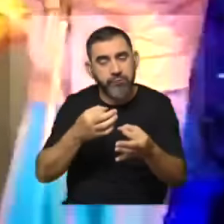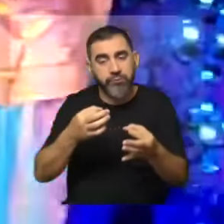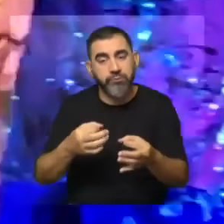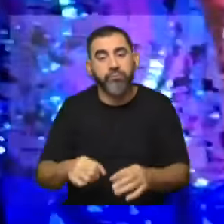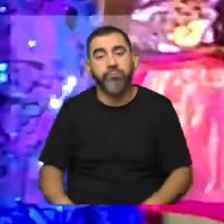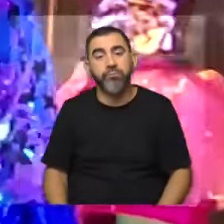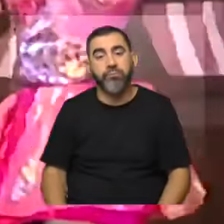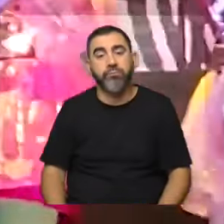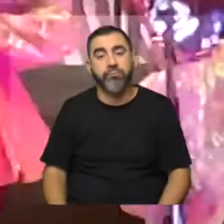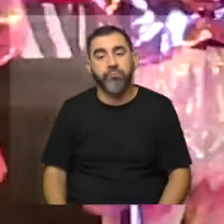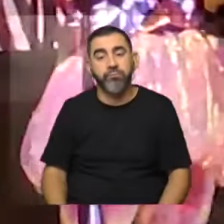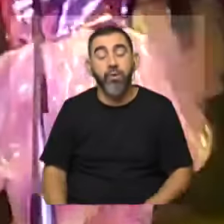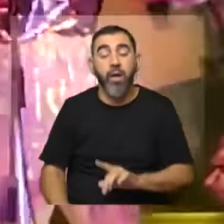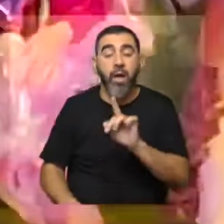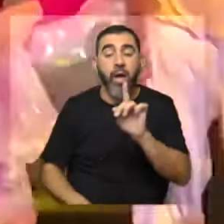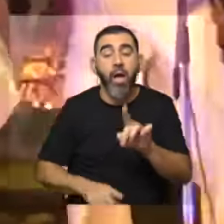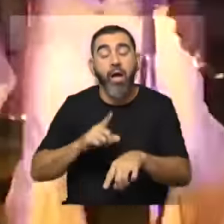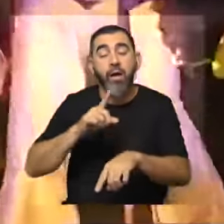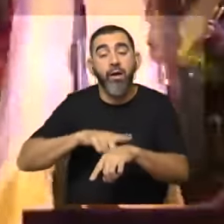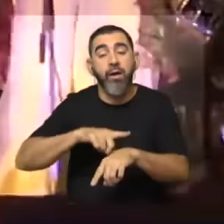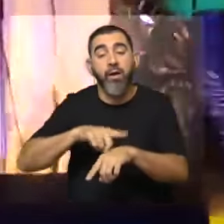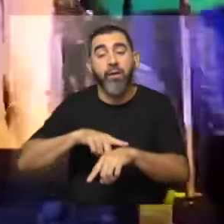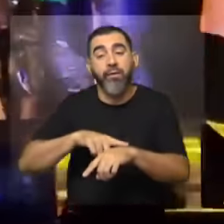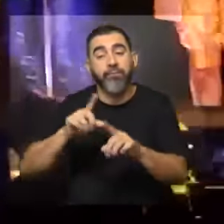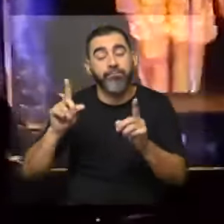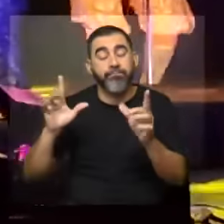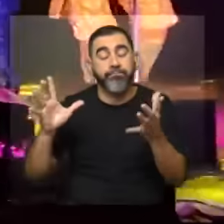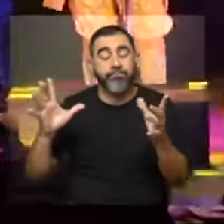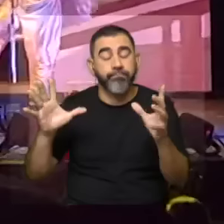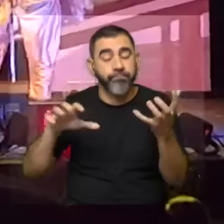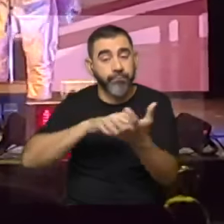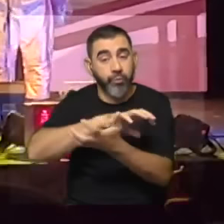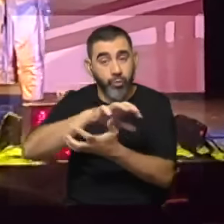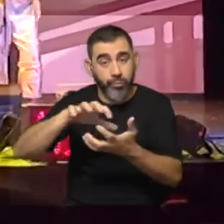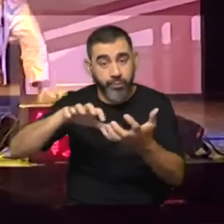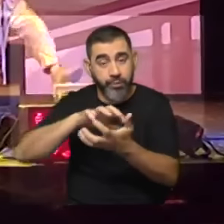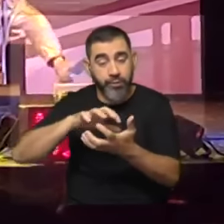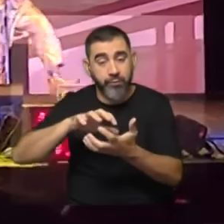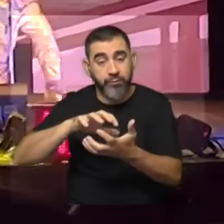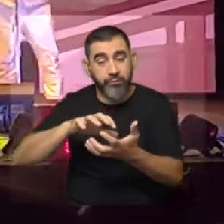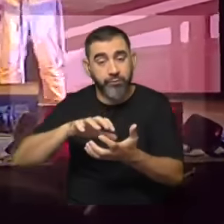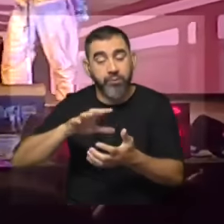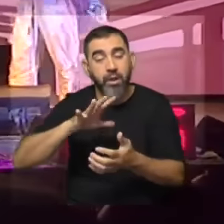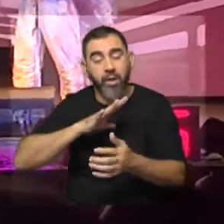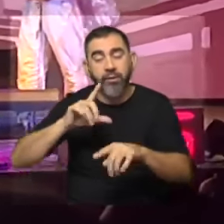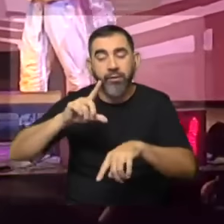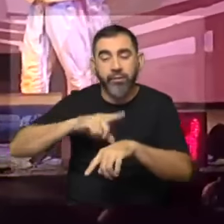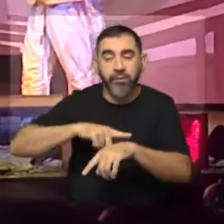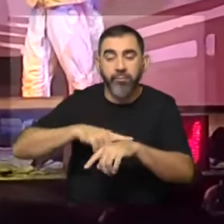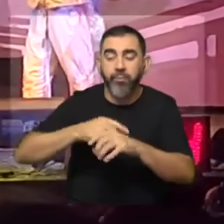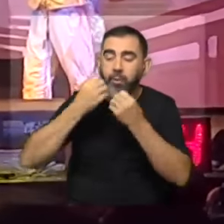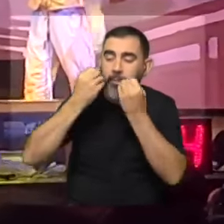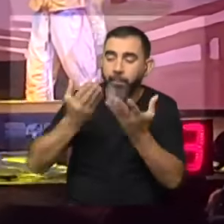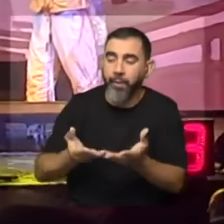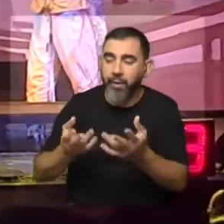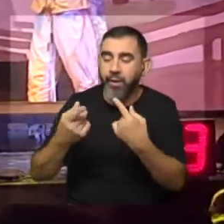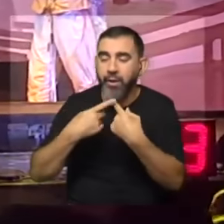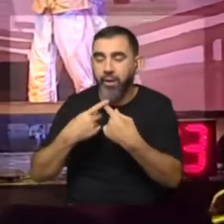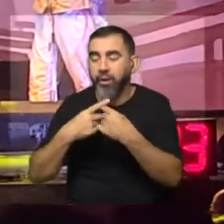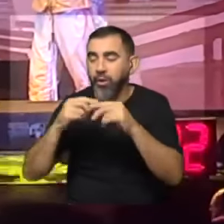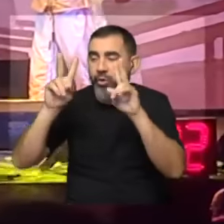bien y llegar porque a veces los tiempos terminan siendo como muy definitivos eh Cuando tenés un poco más de aire puedes ver bien cómo tratar los temas que te